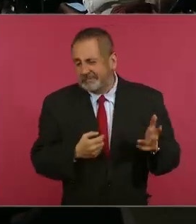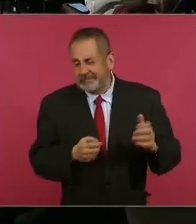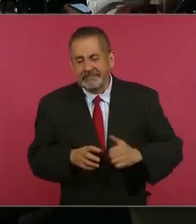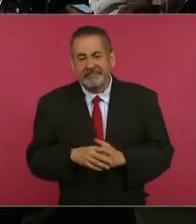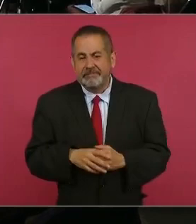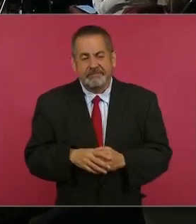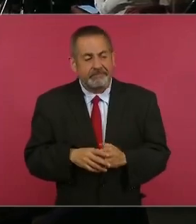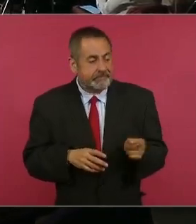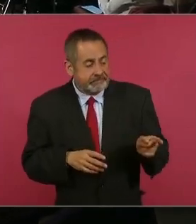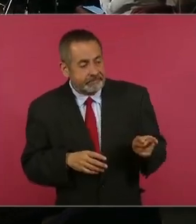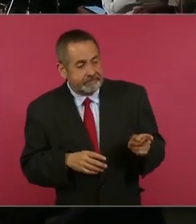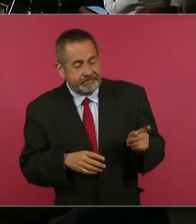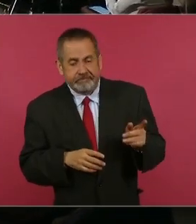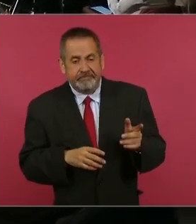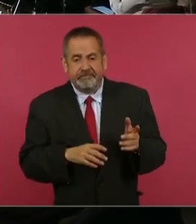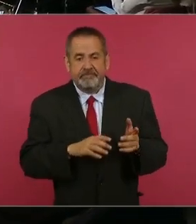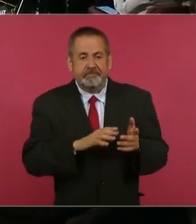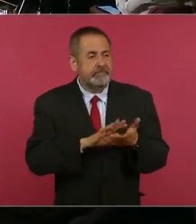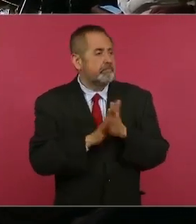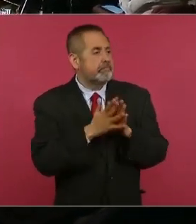se volvieron